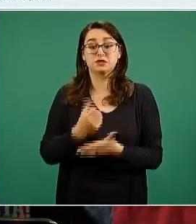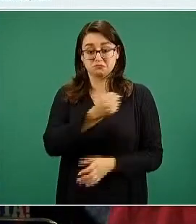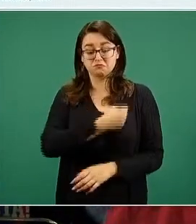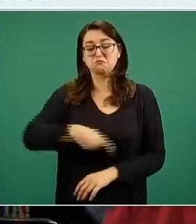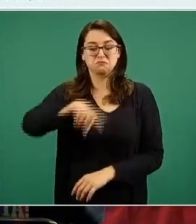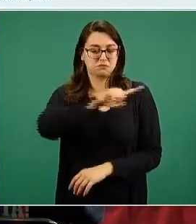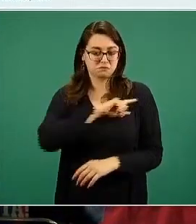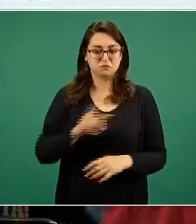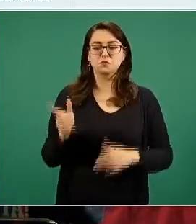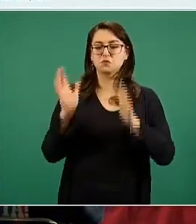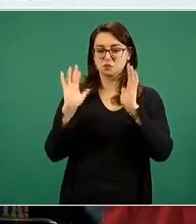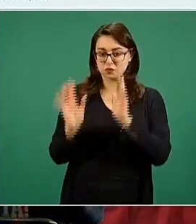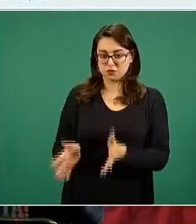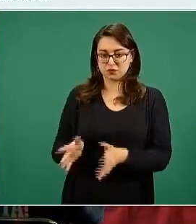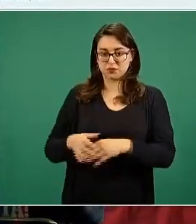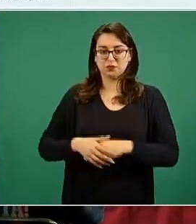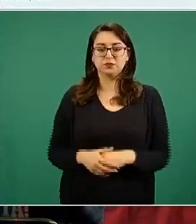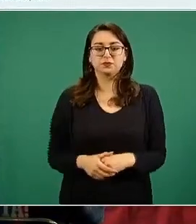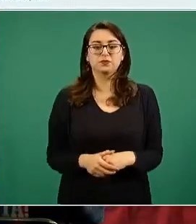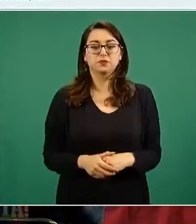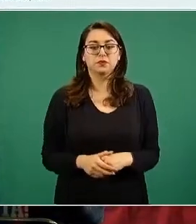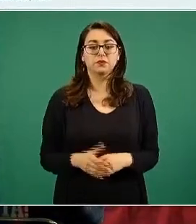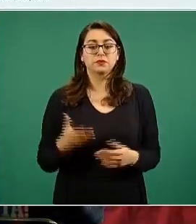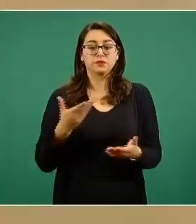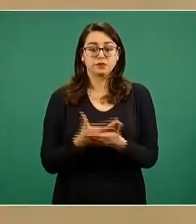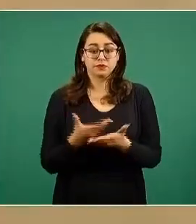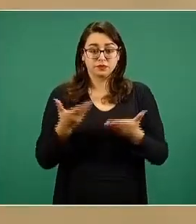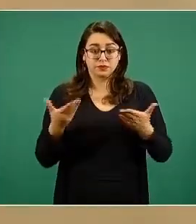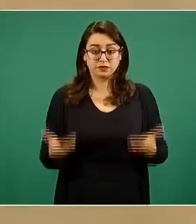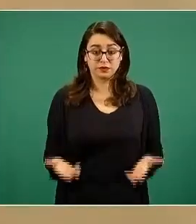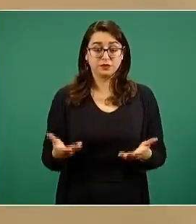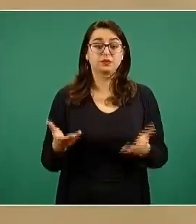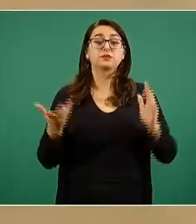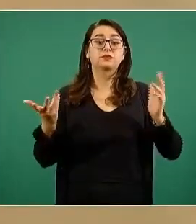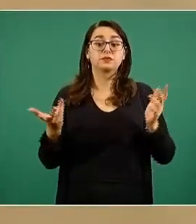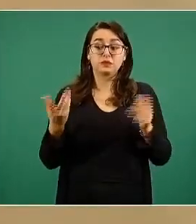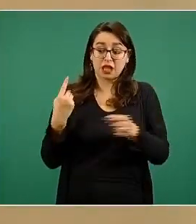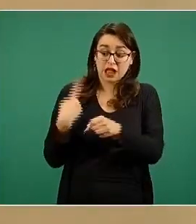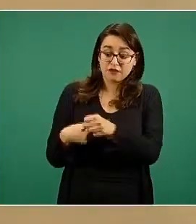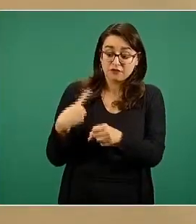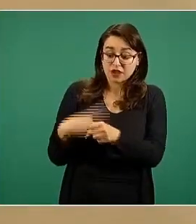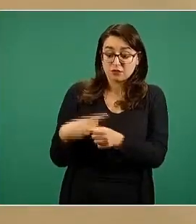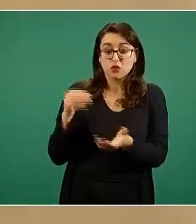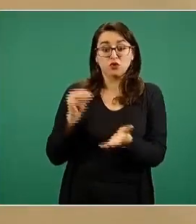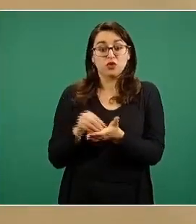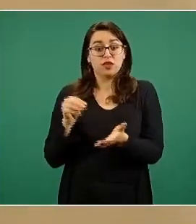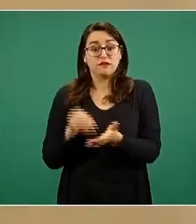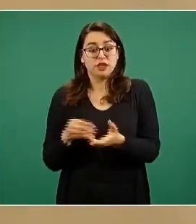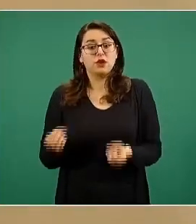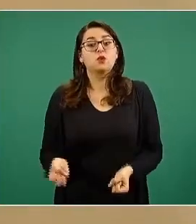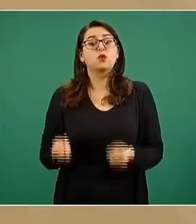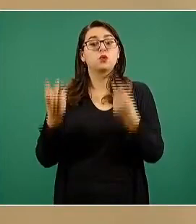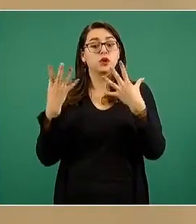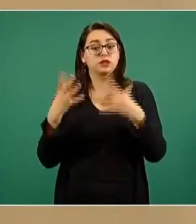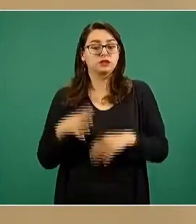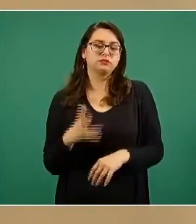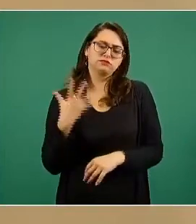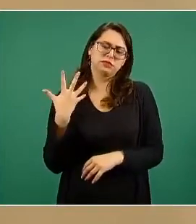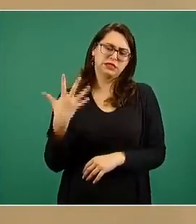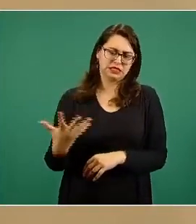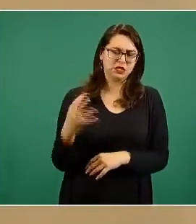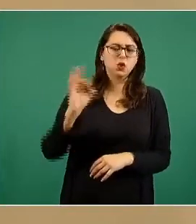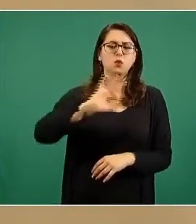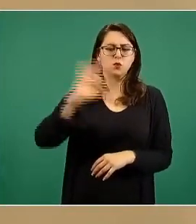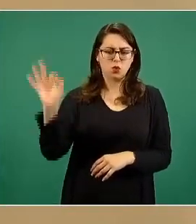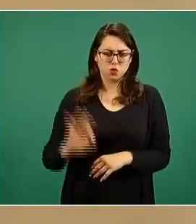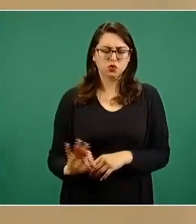han diagnosticado. Actualmente tenemos una epidemia activa que representa el 5% del total de personas